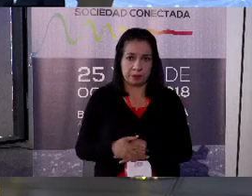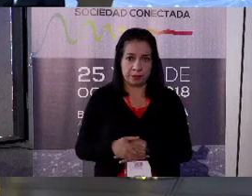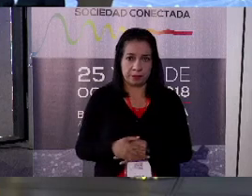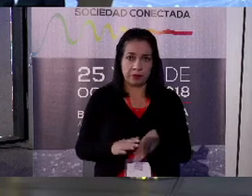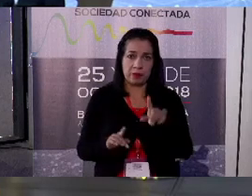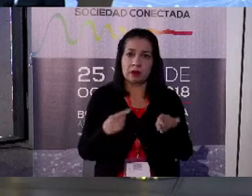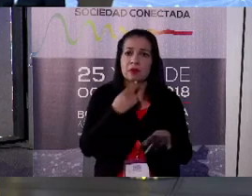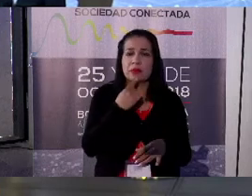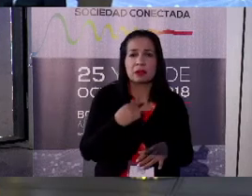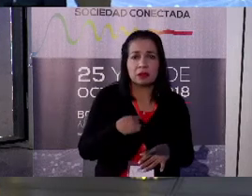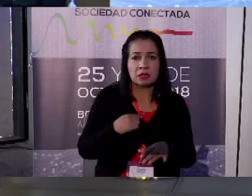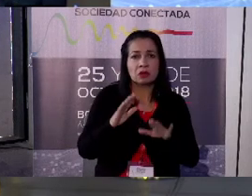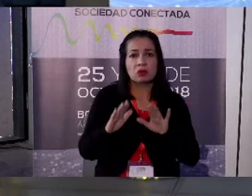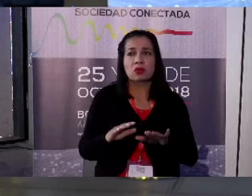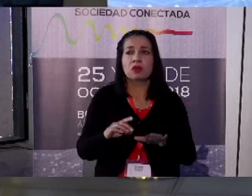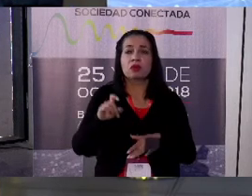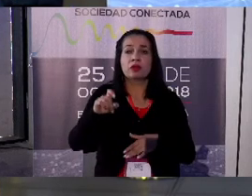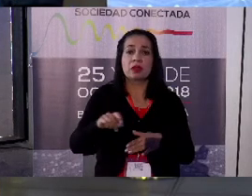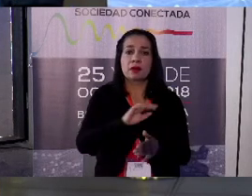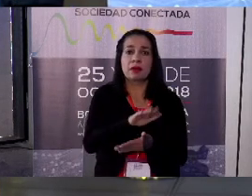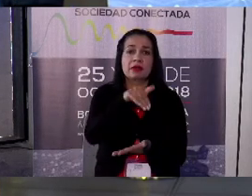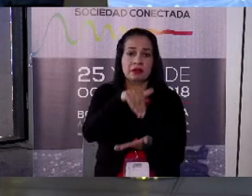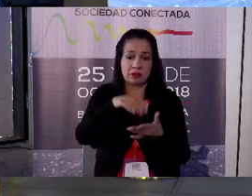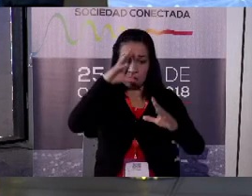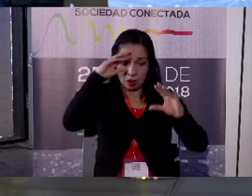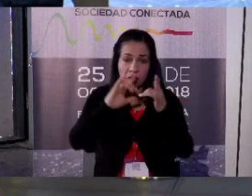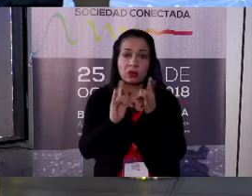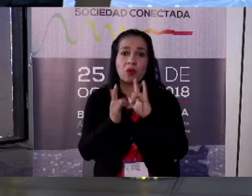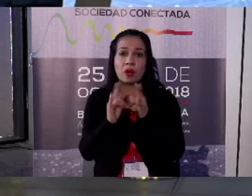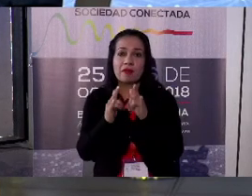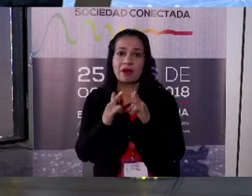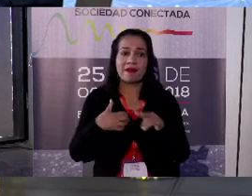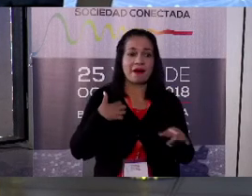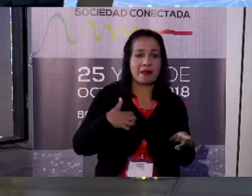del país tengo que coordinar un WiFi con Argentina y